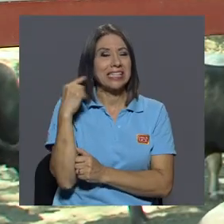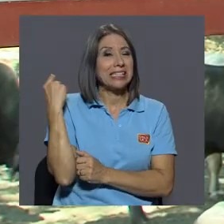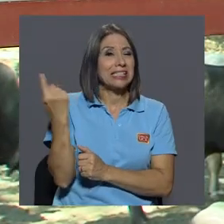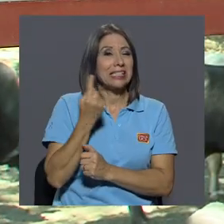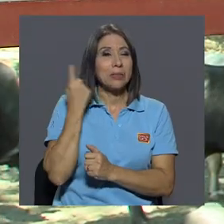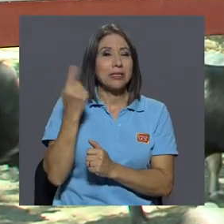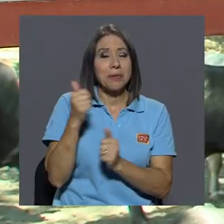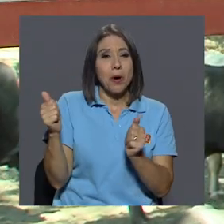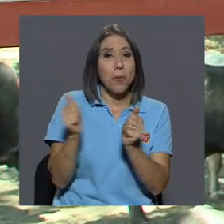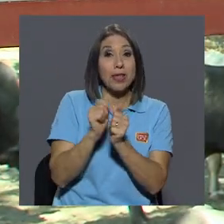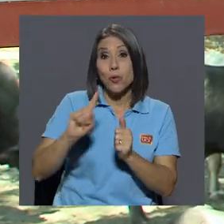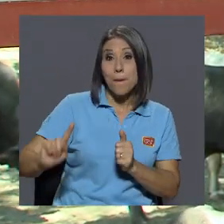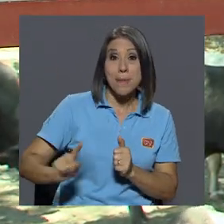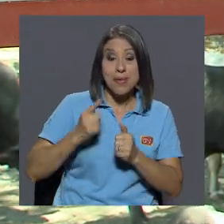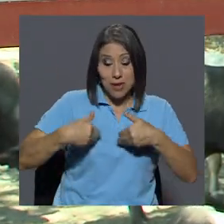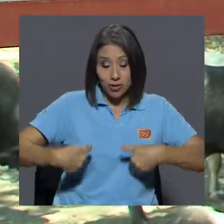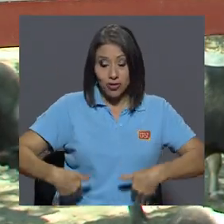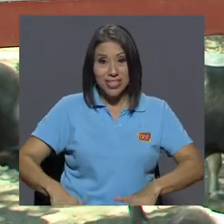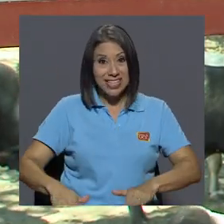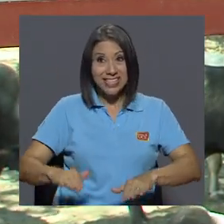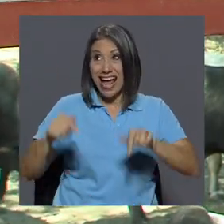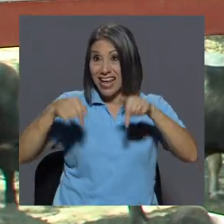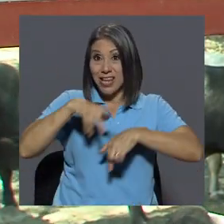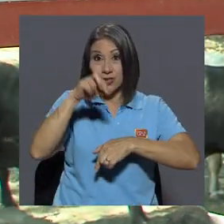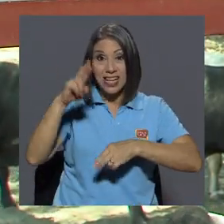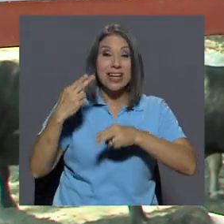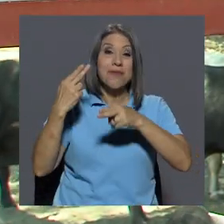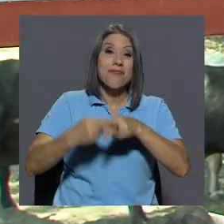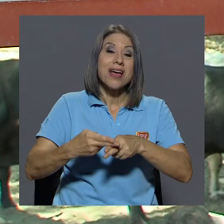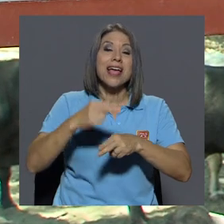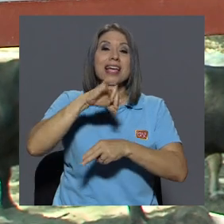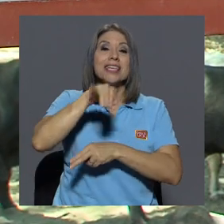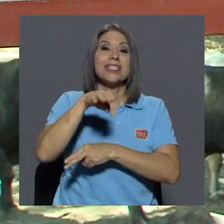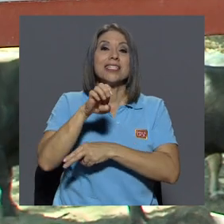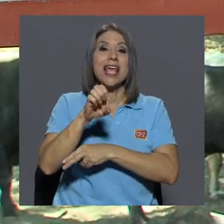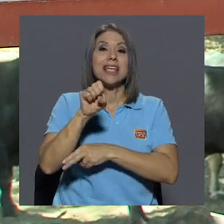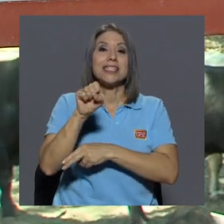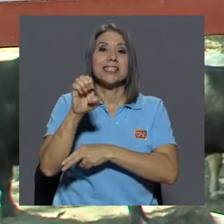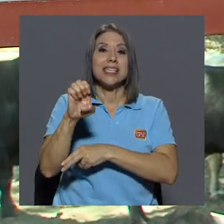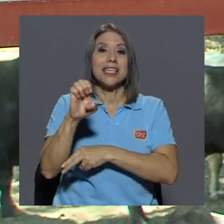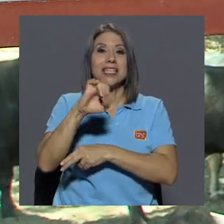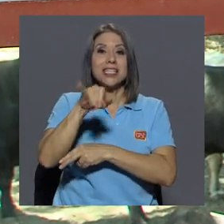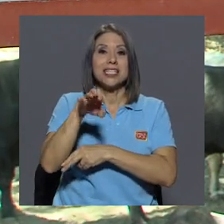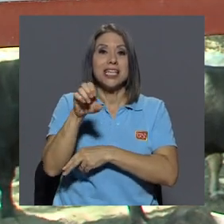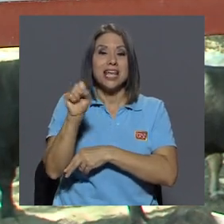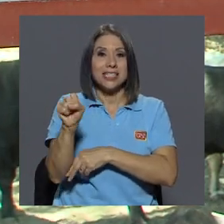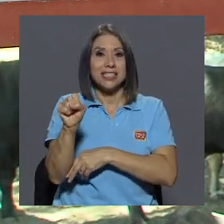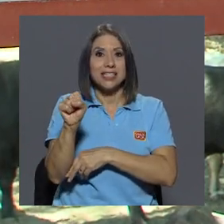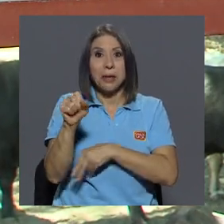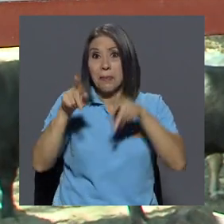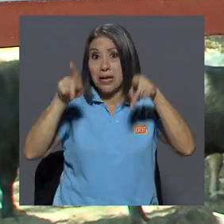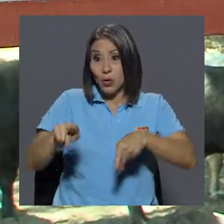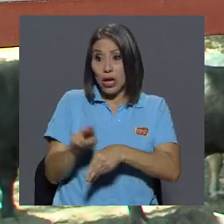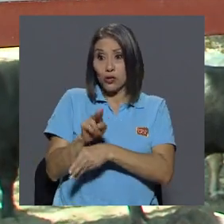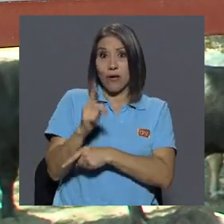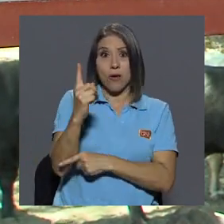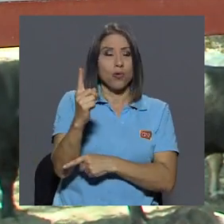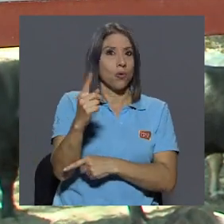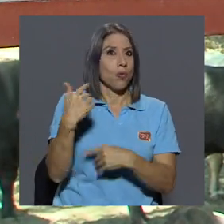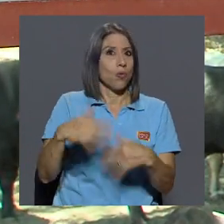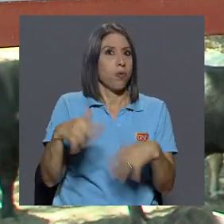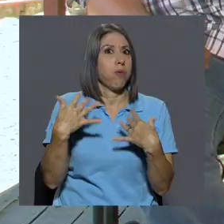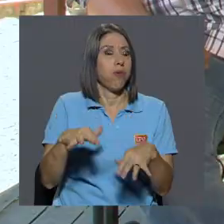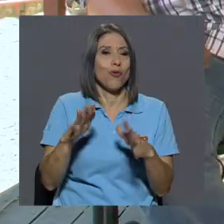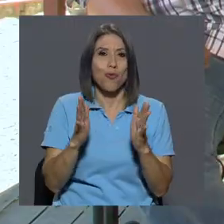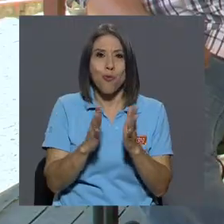primeros jeans que llegaron aquí se llamaron Jesse Jen. Y el que se ponía un jean, sí es bárbaro, ¿verdad? Es una